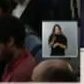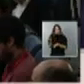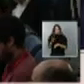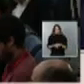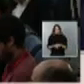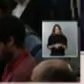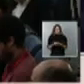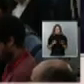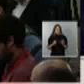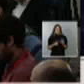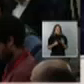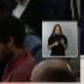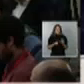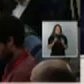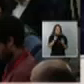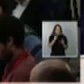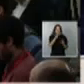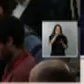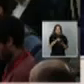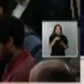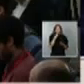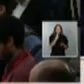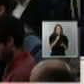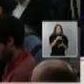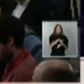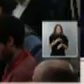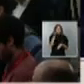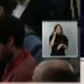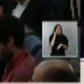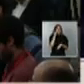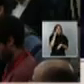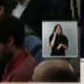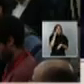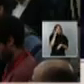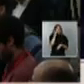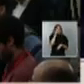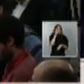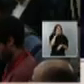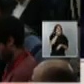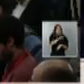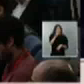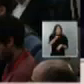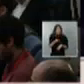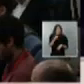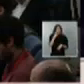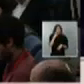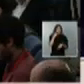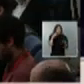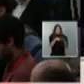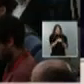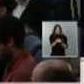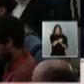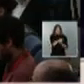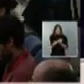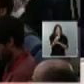de consumo del 7%. Esa temperatura entre 23 e incluso 24 grados se consigue de una forma estable. No hay